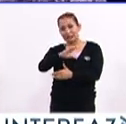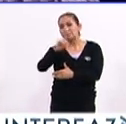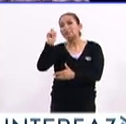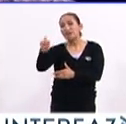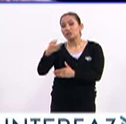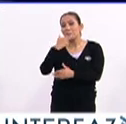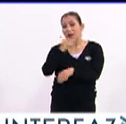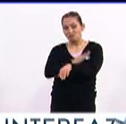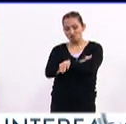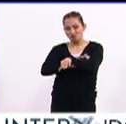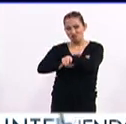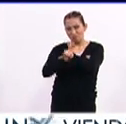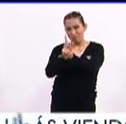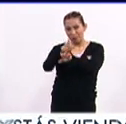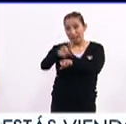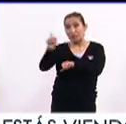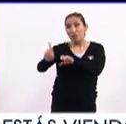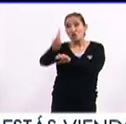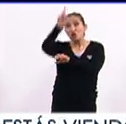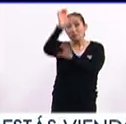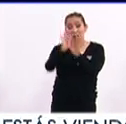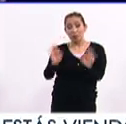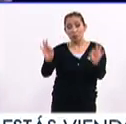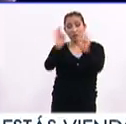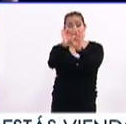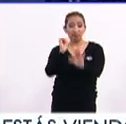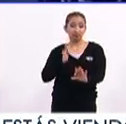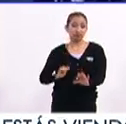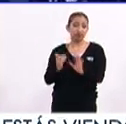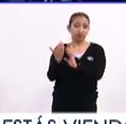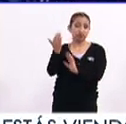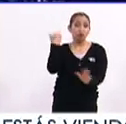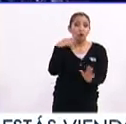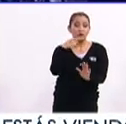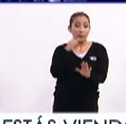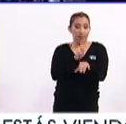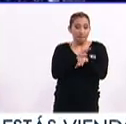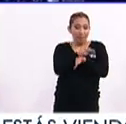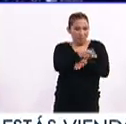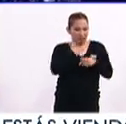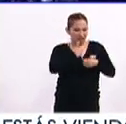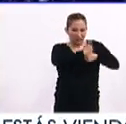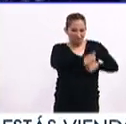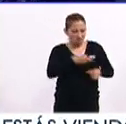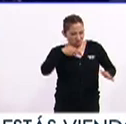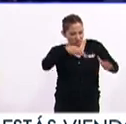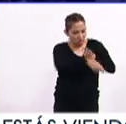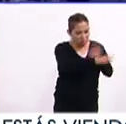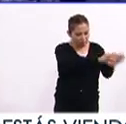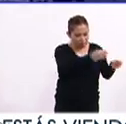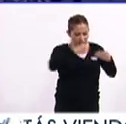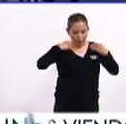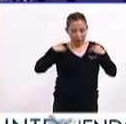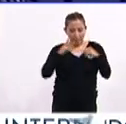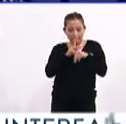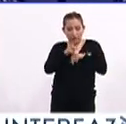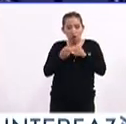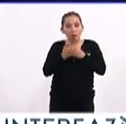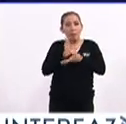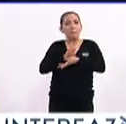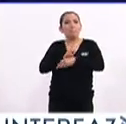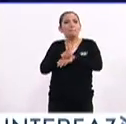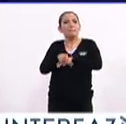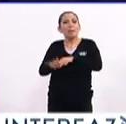Totec era uno de los dioses más importantes de la época prehispánica. Usaba la piel de una víctima humana. Esta representaba la nueva